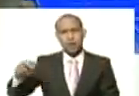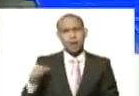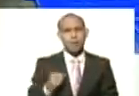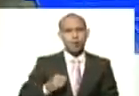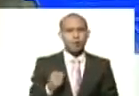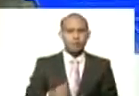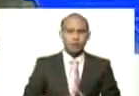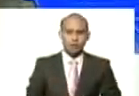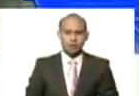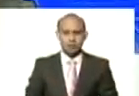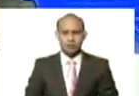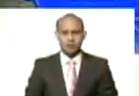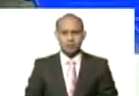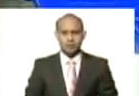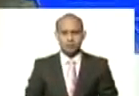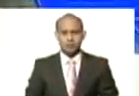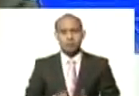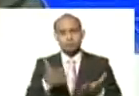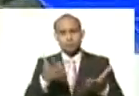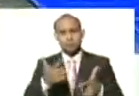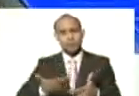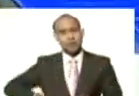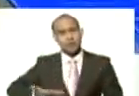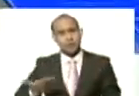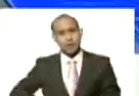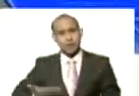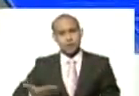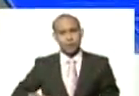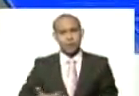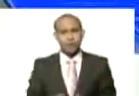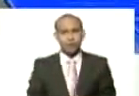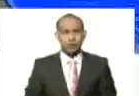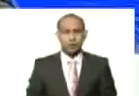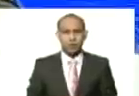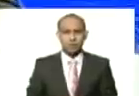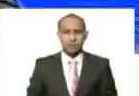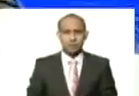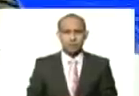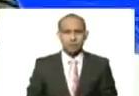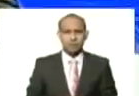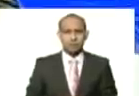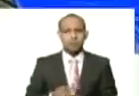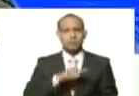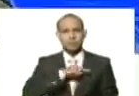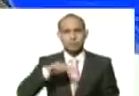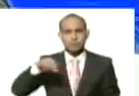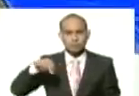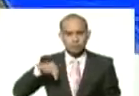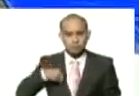cívico-militar-policial. Por eso es tan importante que se mantenga